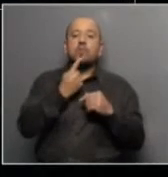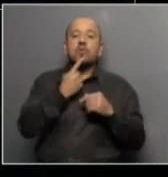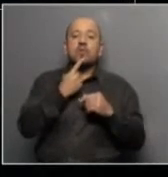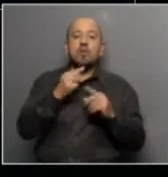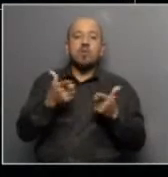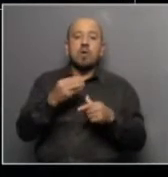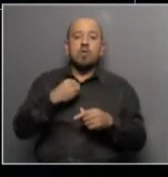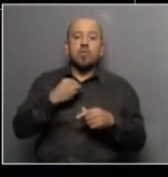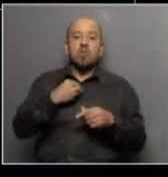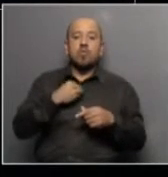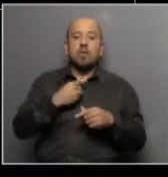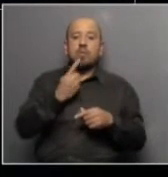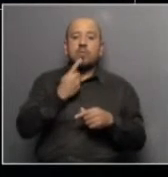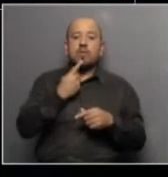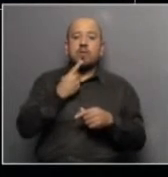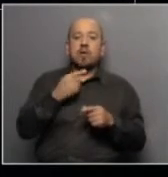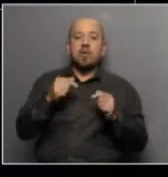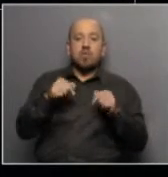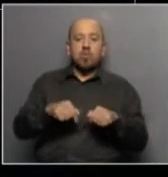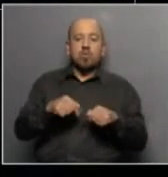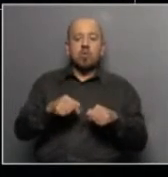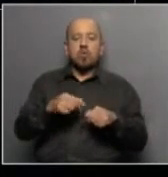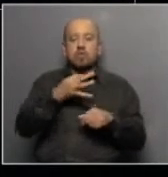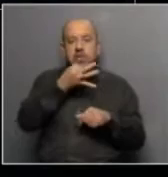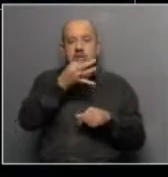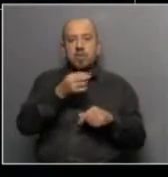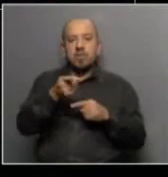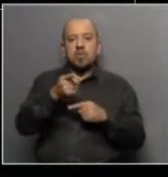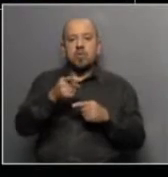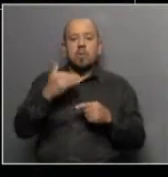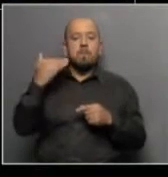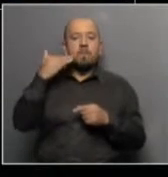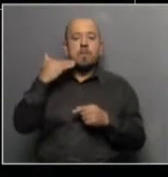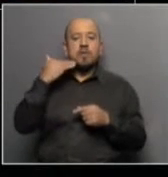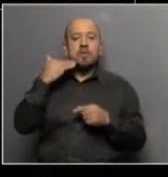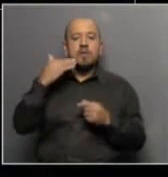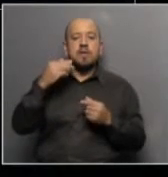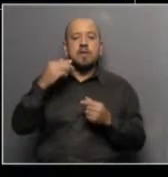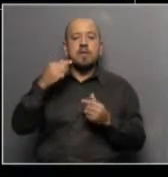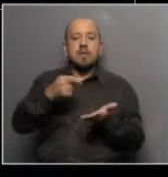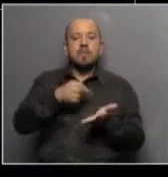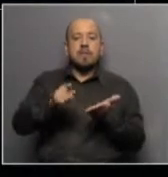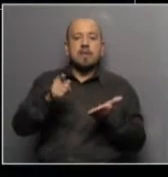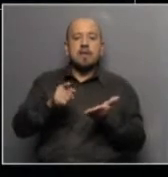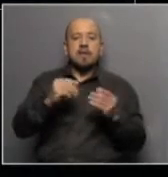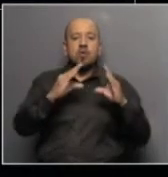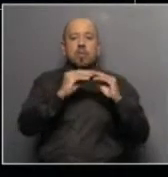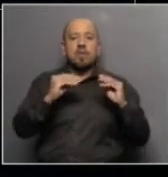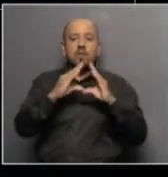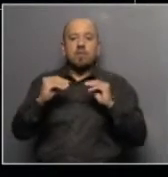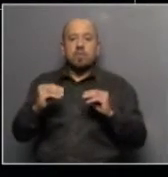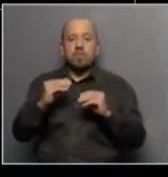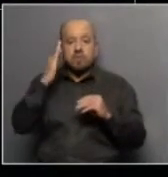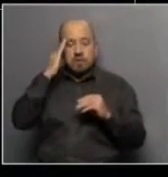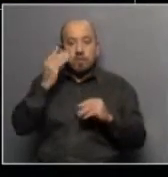voluntad política de resolverlo. Miren, hoy se nombró a la ciudad de Mercedes, capital del cooperativismo. ¿Saben por qué?